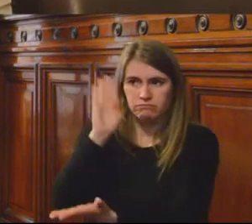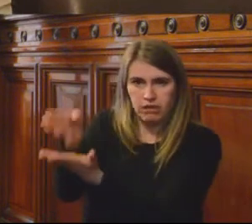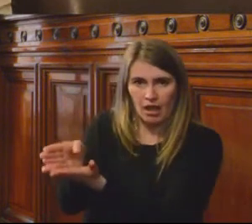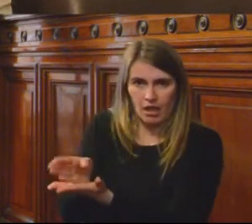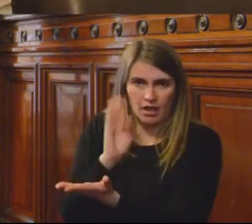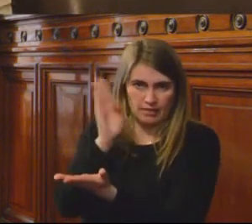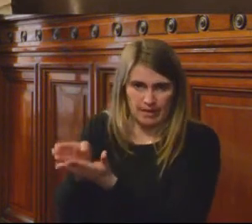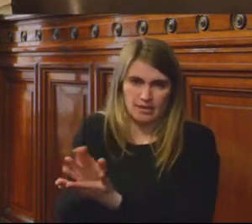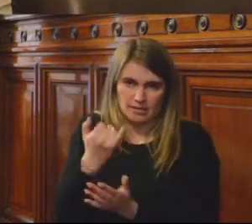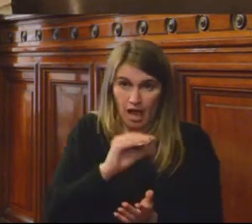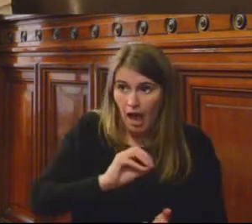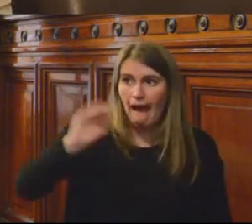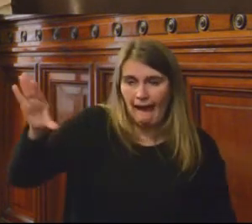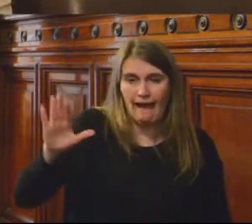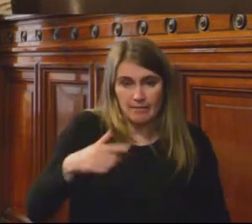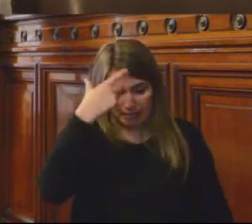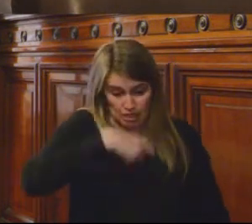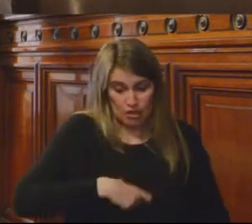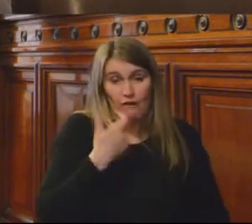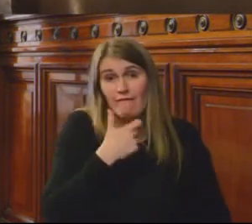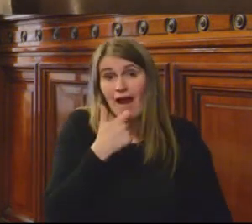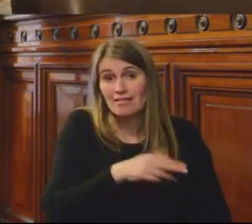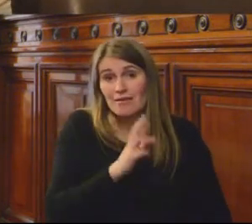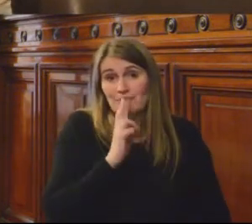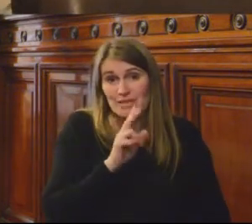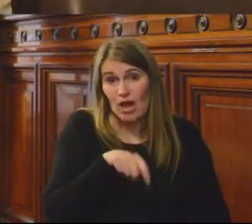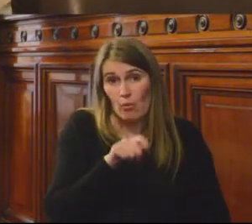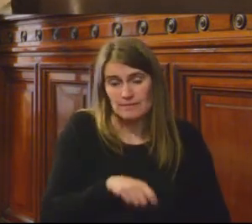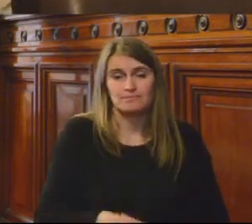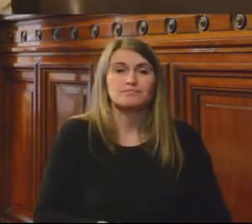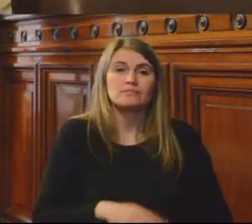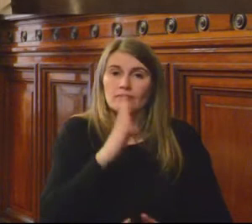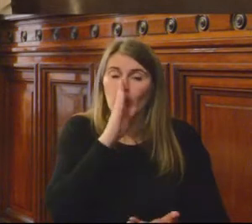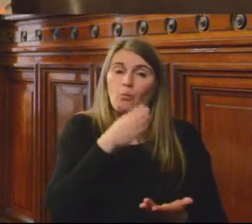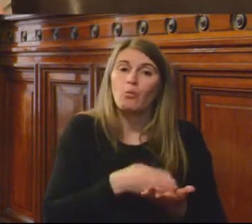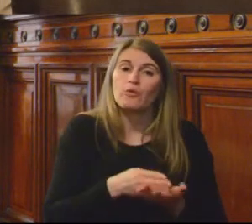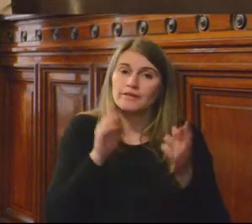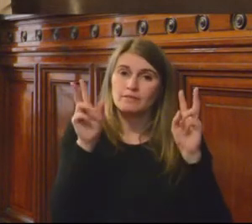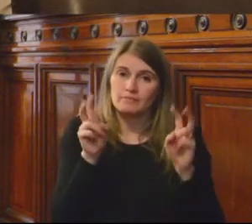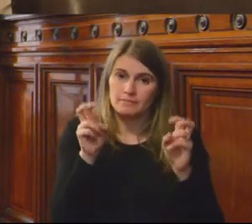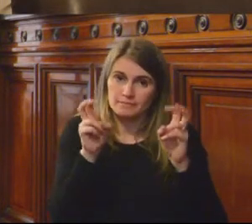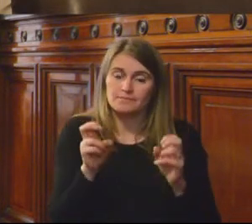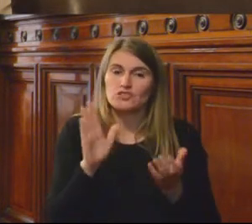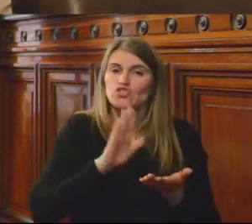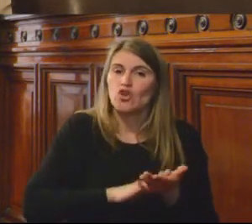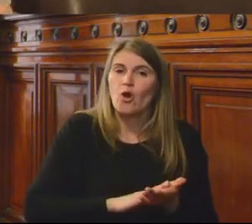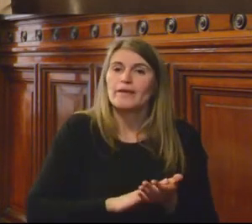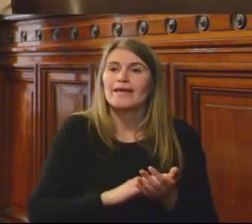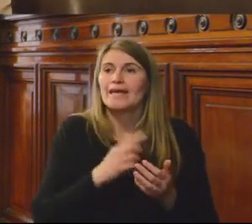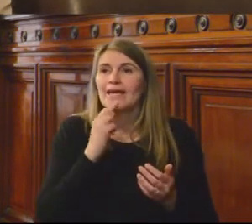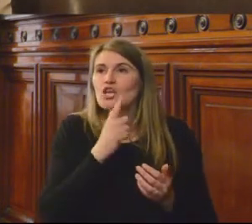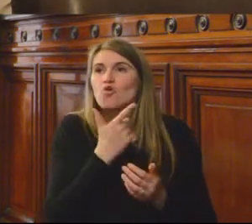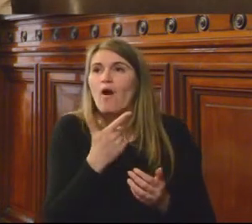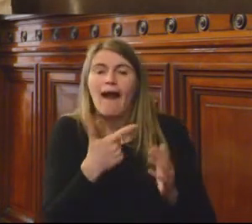por parte del Estado, ¿no? Y el último tema que yo quería mencionar está relacionado con la impunidad.